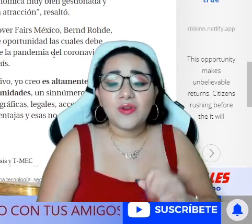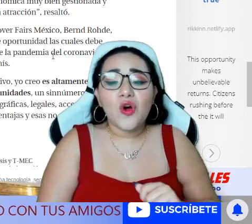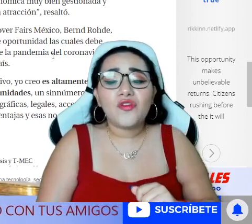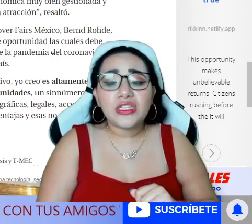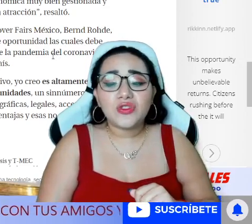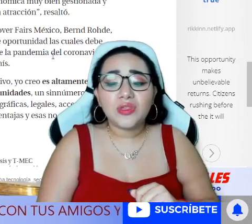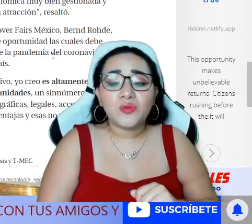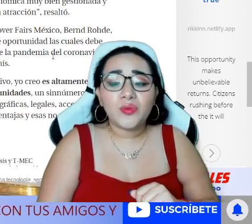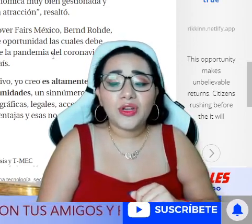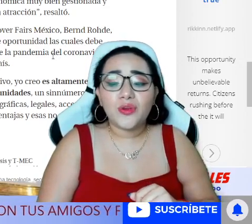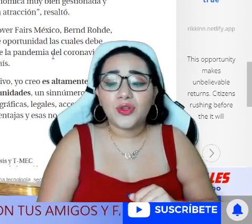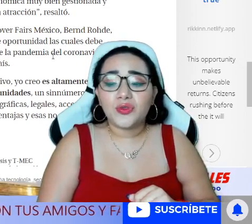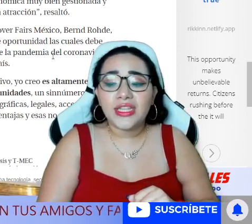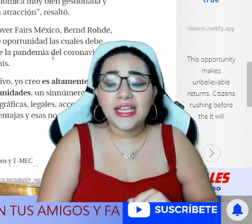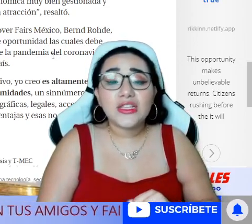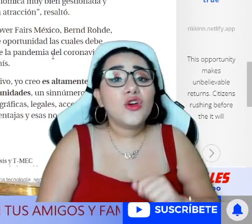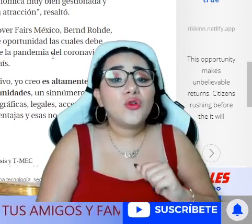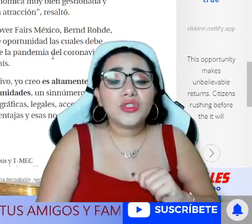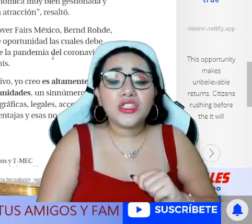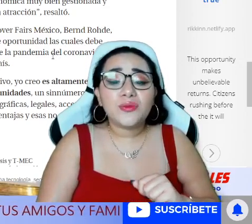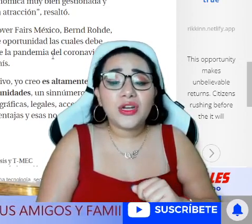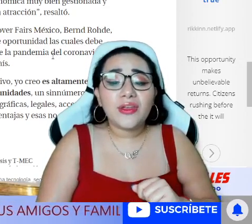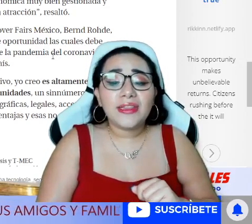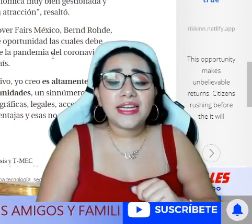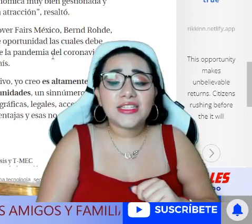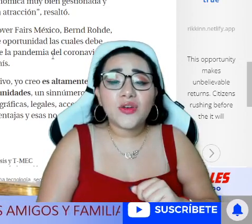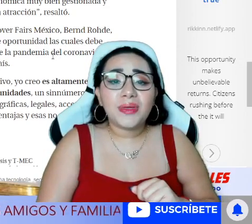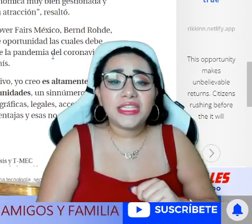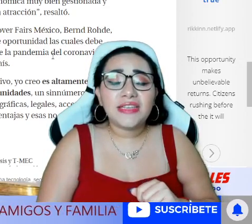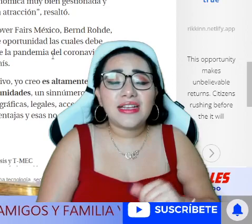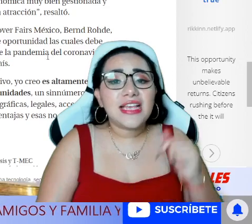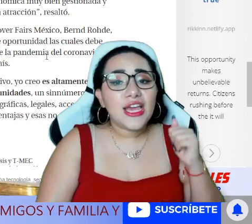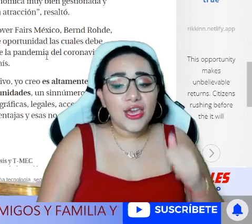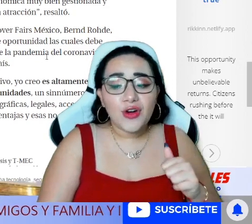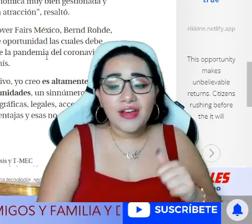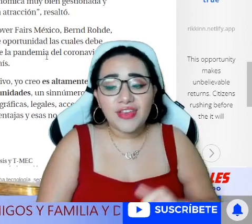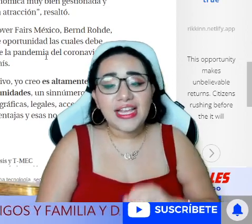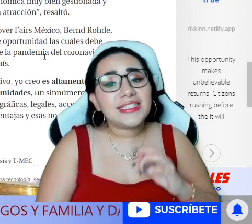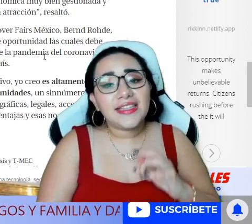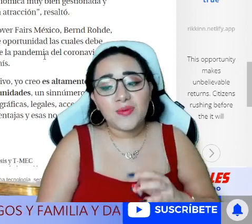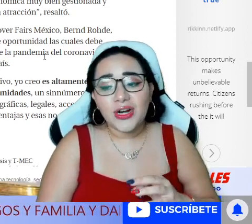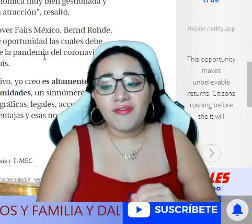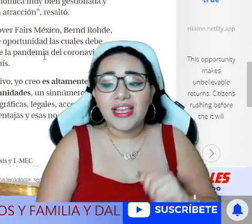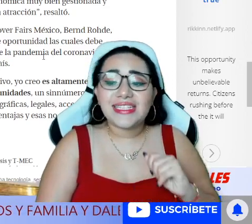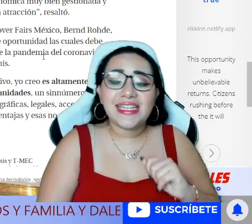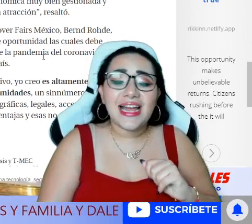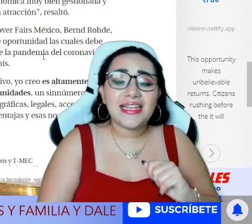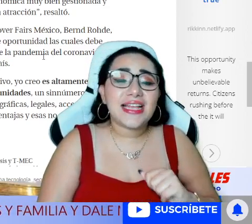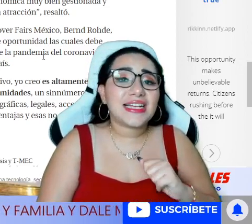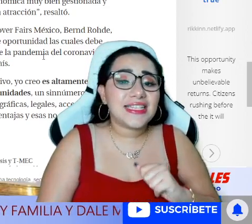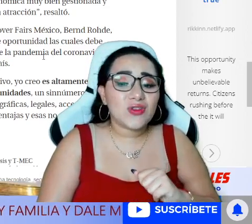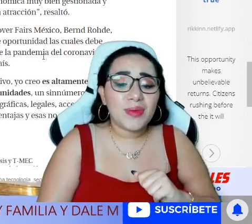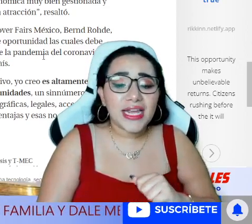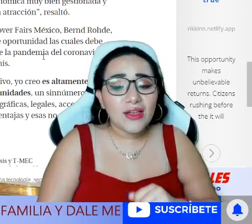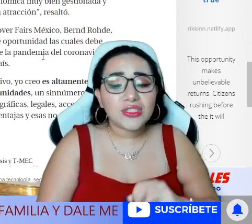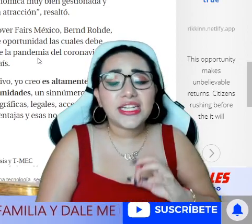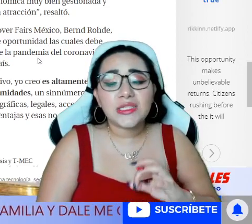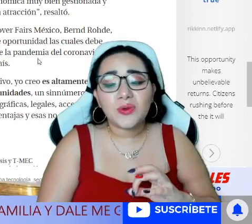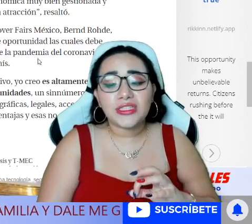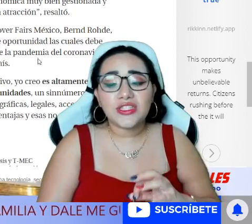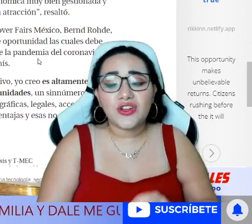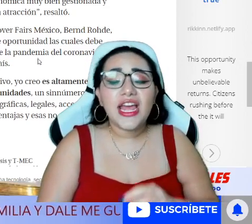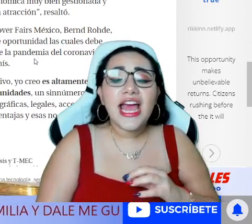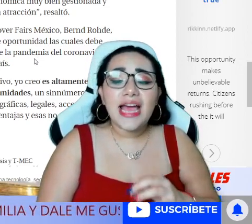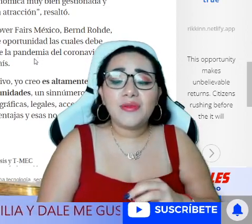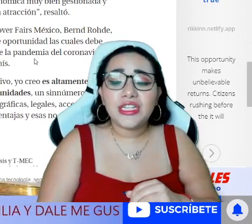atractivo opresión sin número de oportunidades un sinnúmero de ventajas competitivas geográficas demográficas legales acceso a mercados